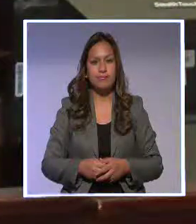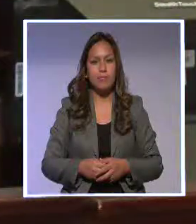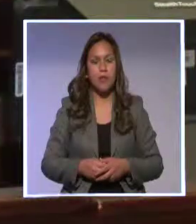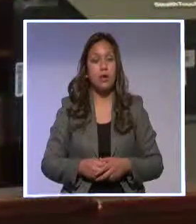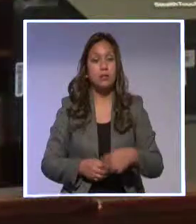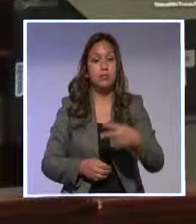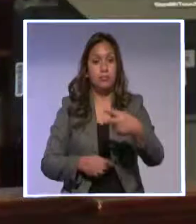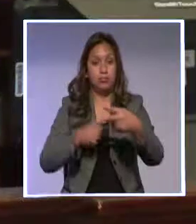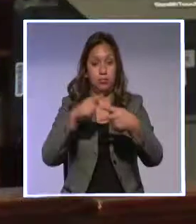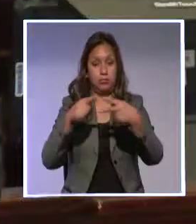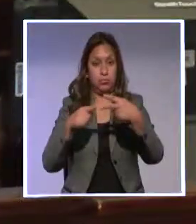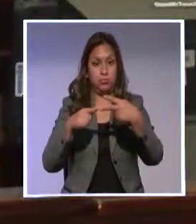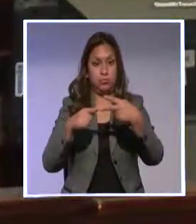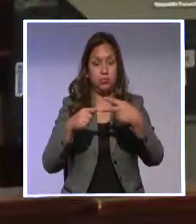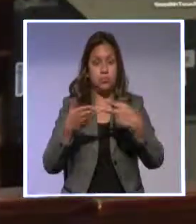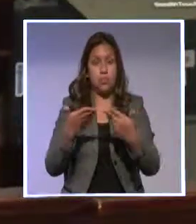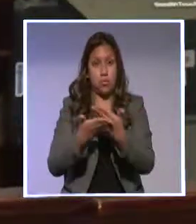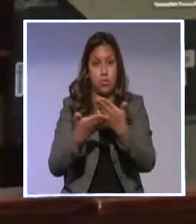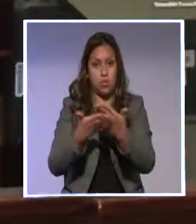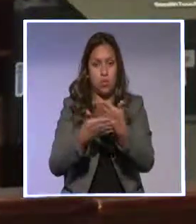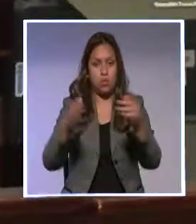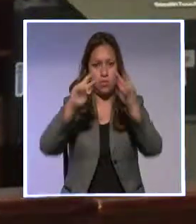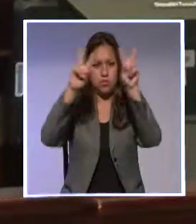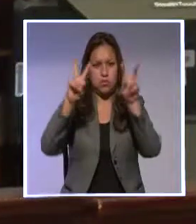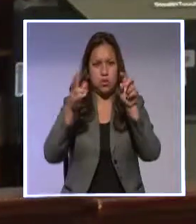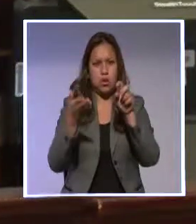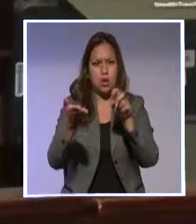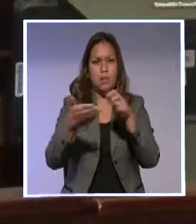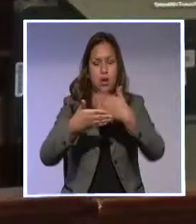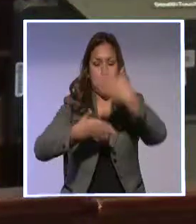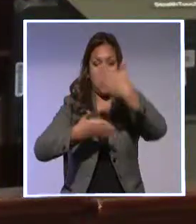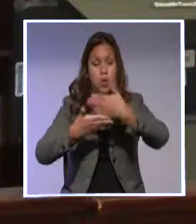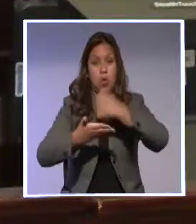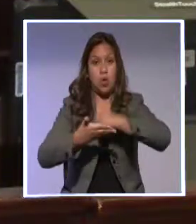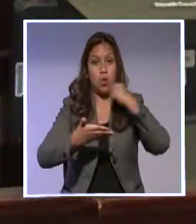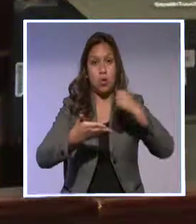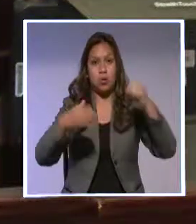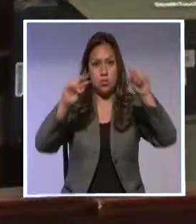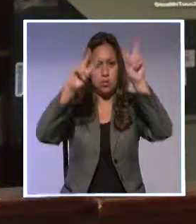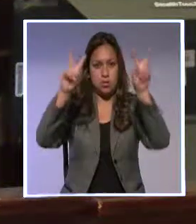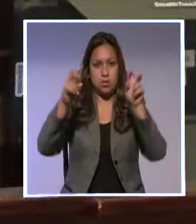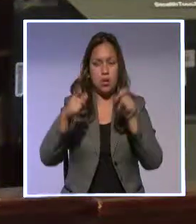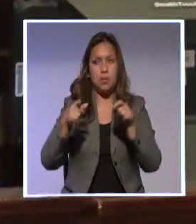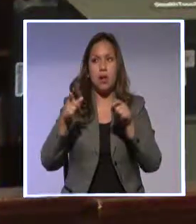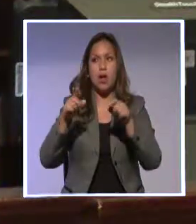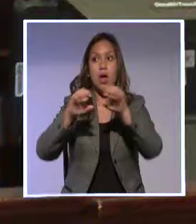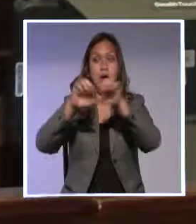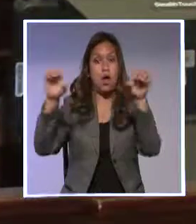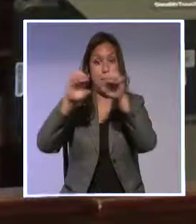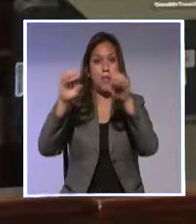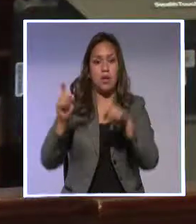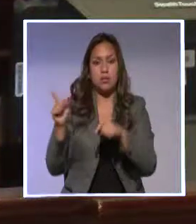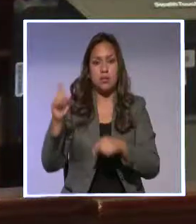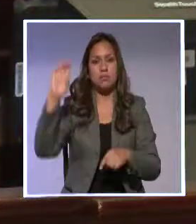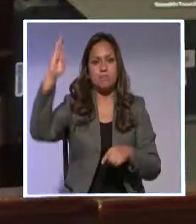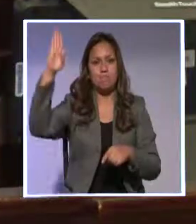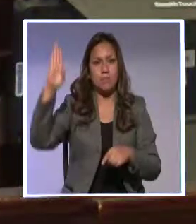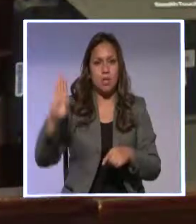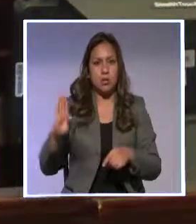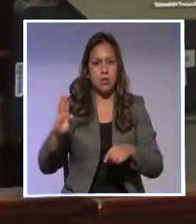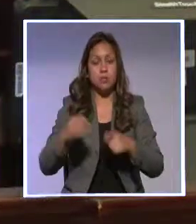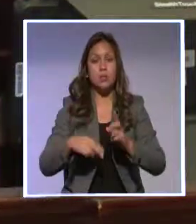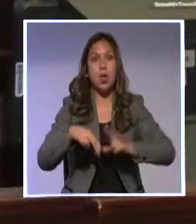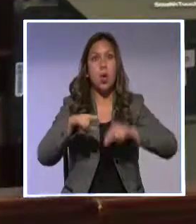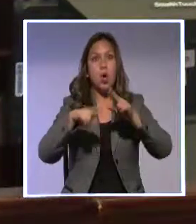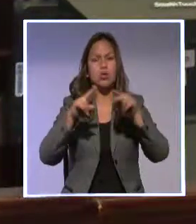dos nuevos elementos surgen alrededor de la adjudicación del contrato a favor del consorcio acción a odebrecht para la construcción del metro